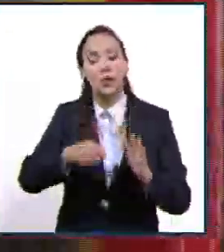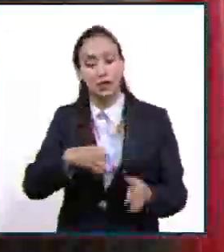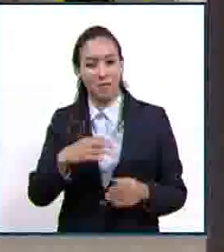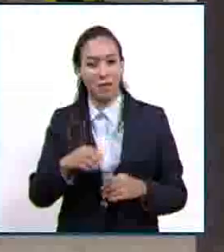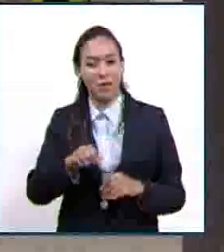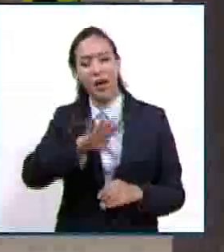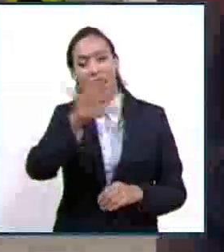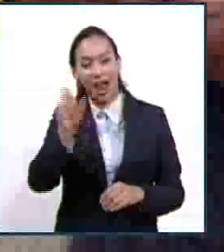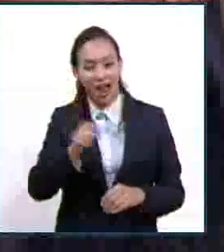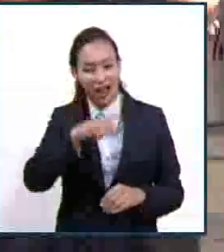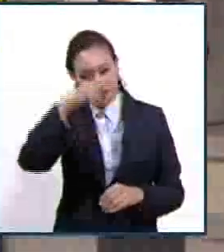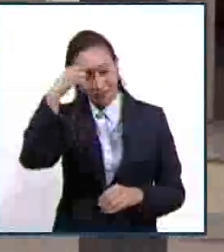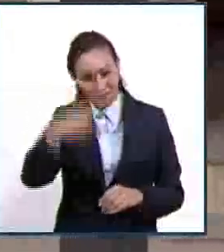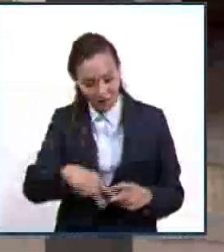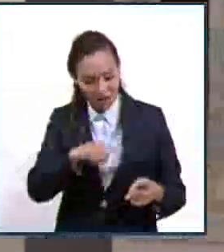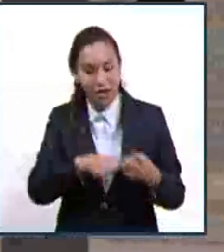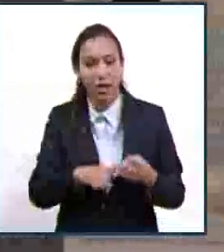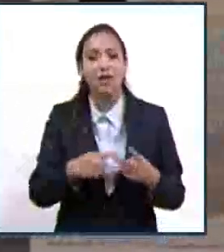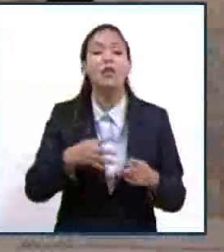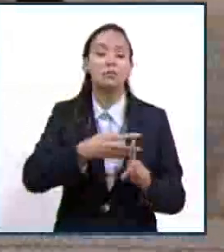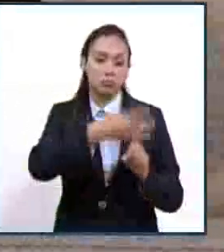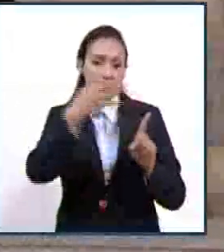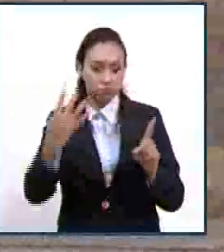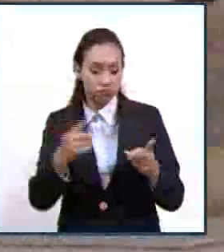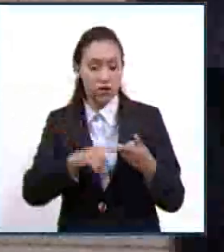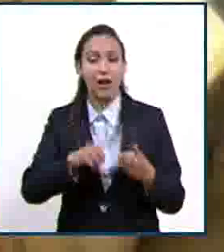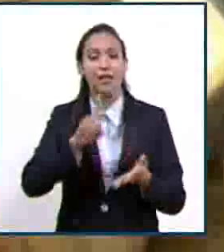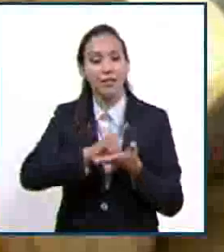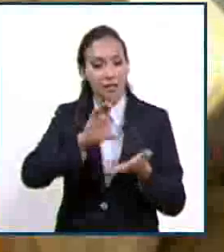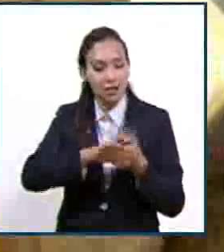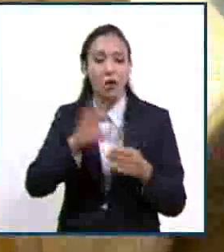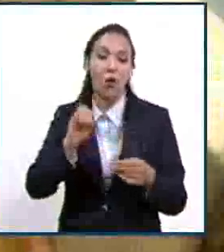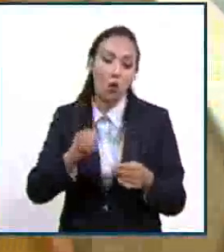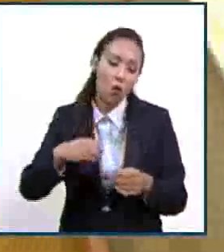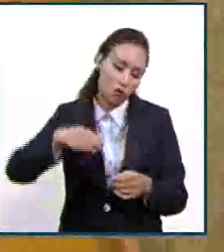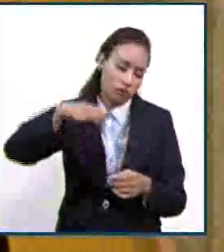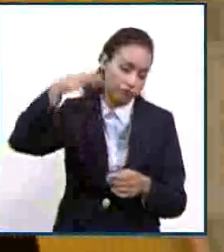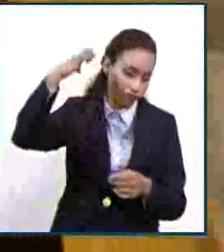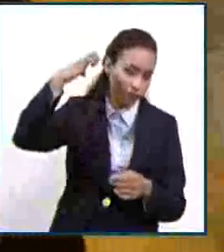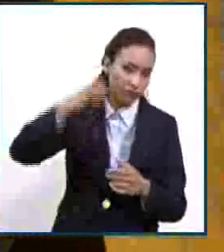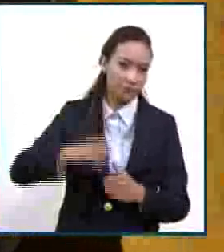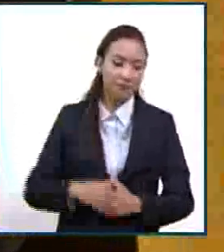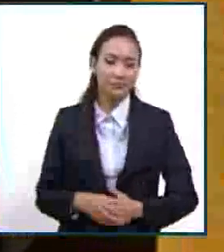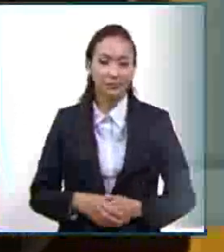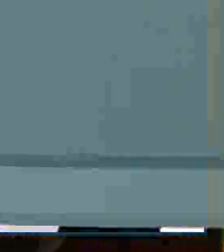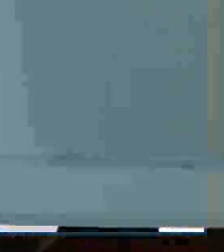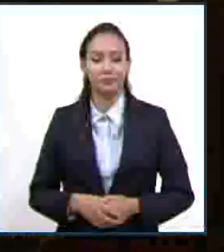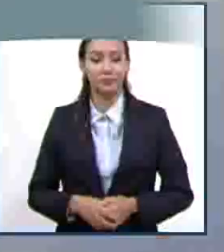la diversidad sexual, con discapacidad y adultos mayores, entre otros.